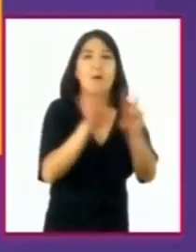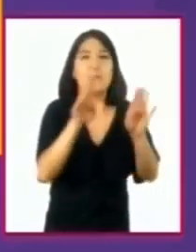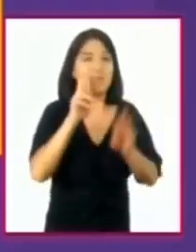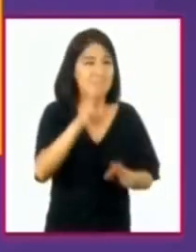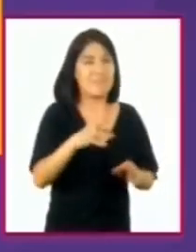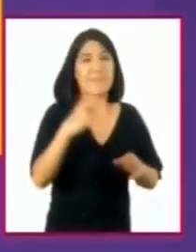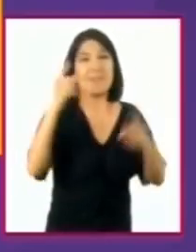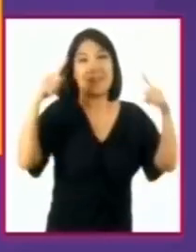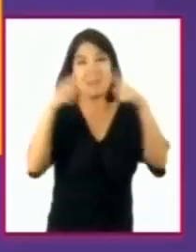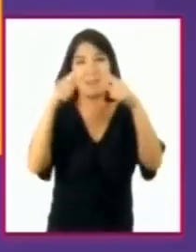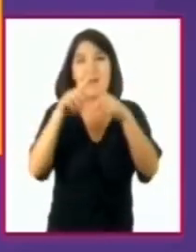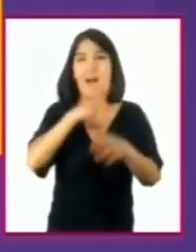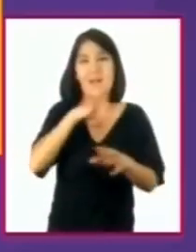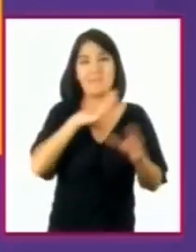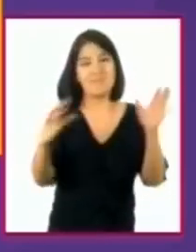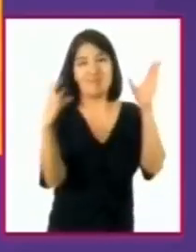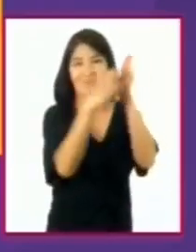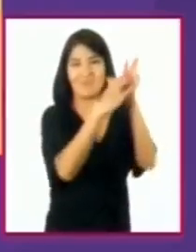fachadas de los templos.